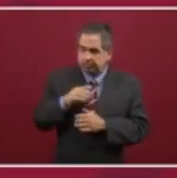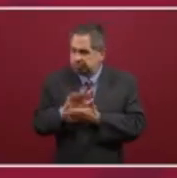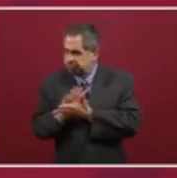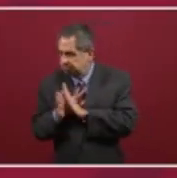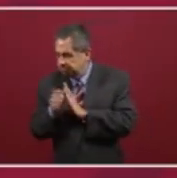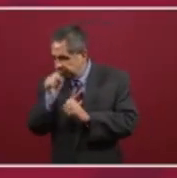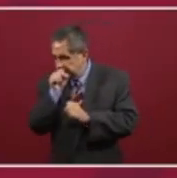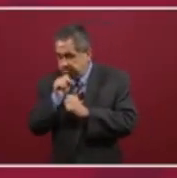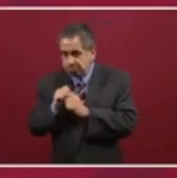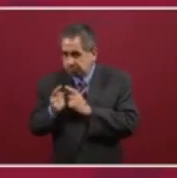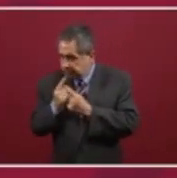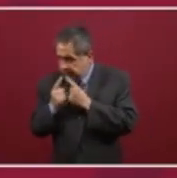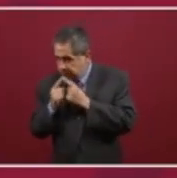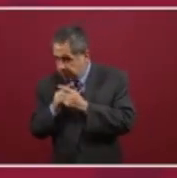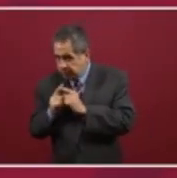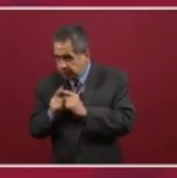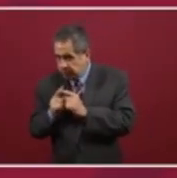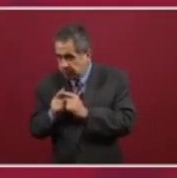por